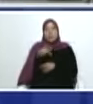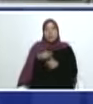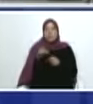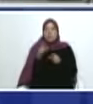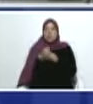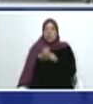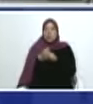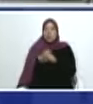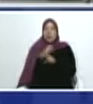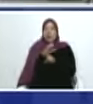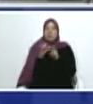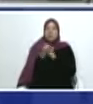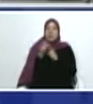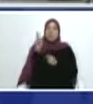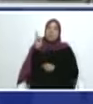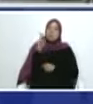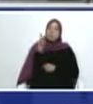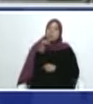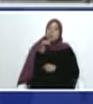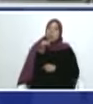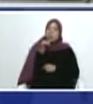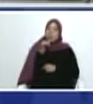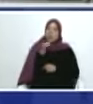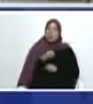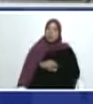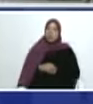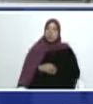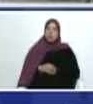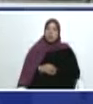el Ecosocialismo, profesor Josué Lorca.